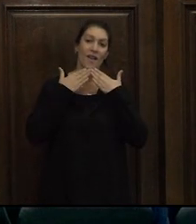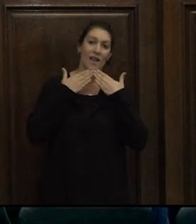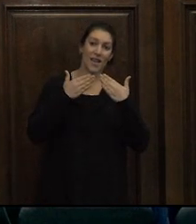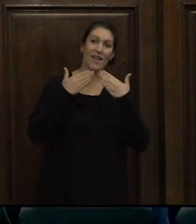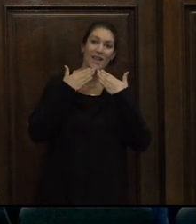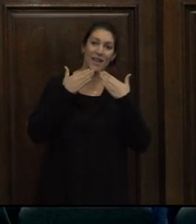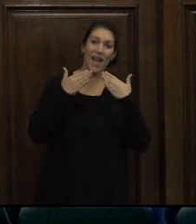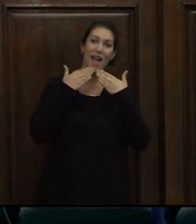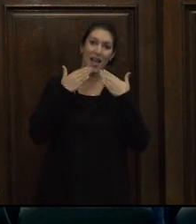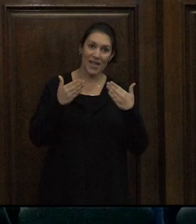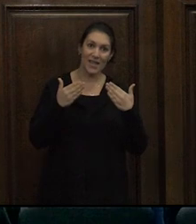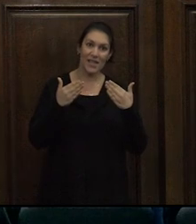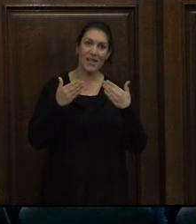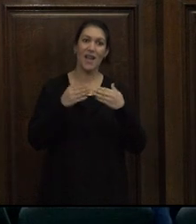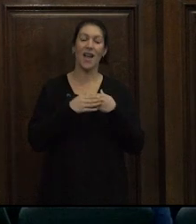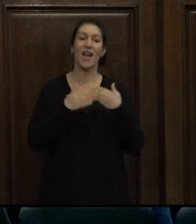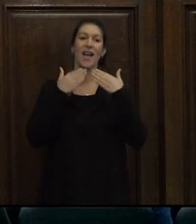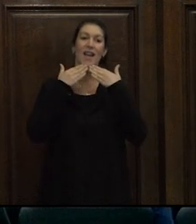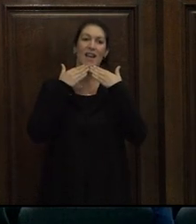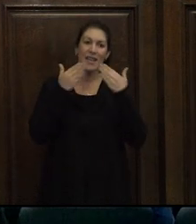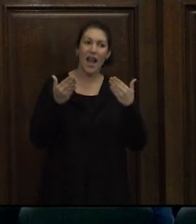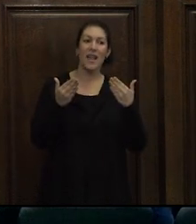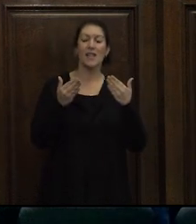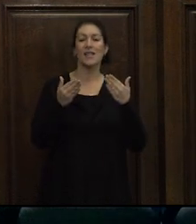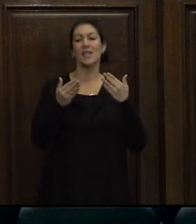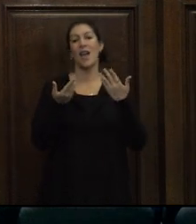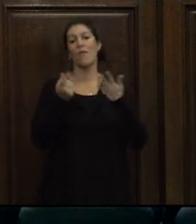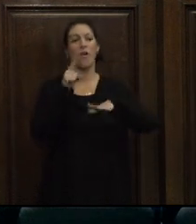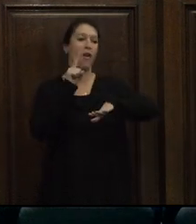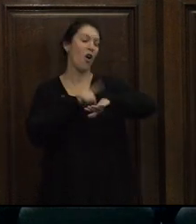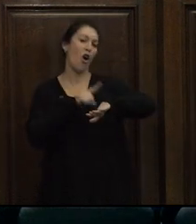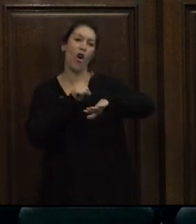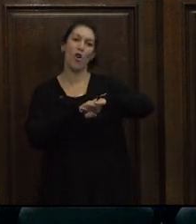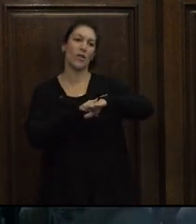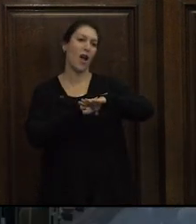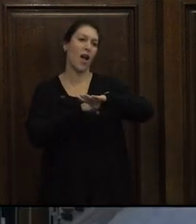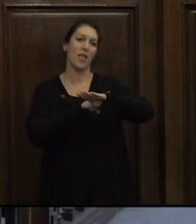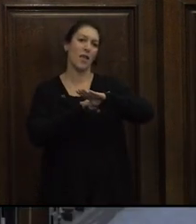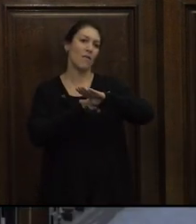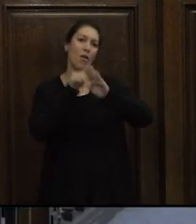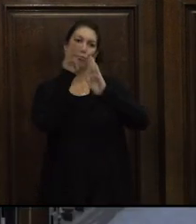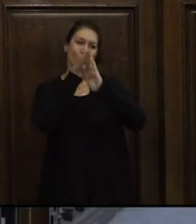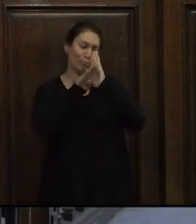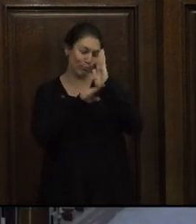Muchas gracias por tema de agenda. Gracias. Vamos a dejar aquí el debate.